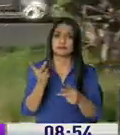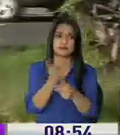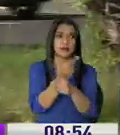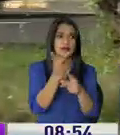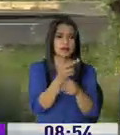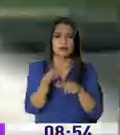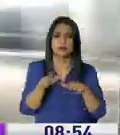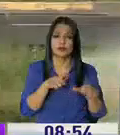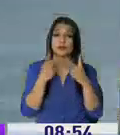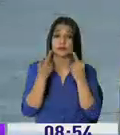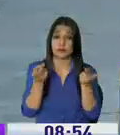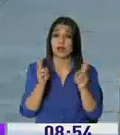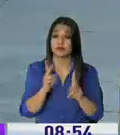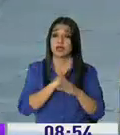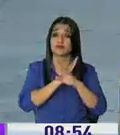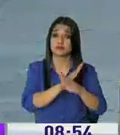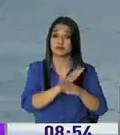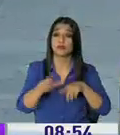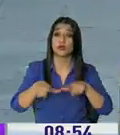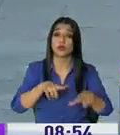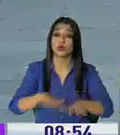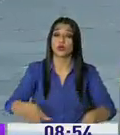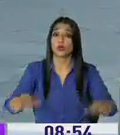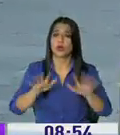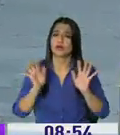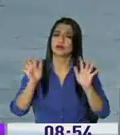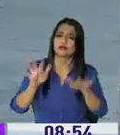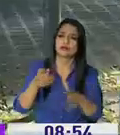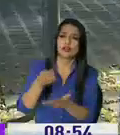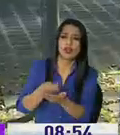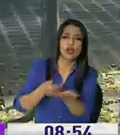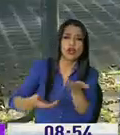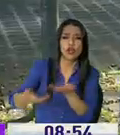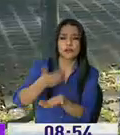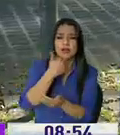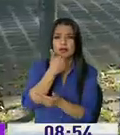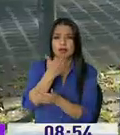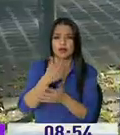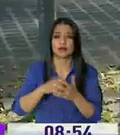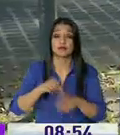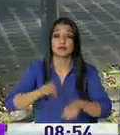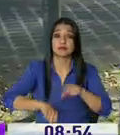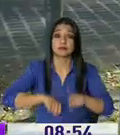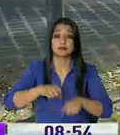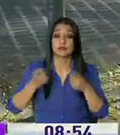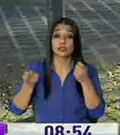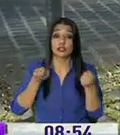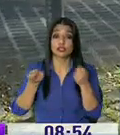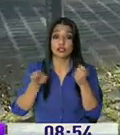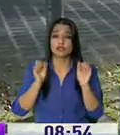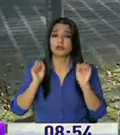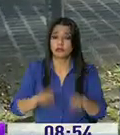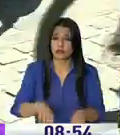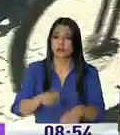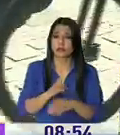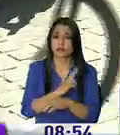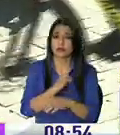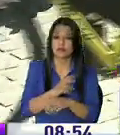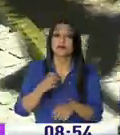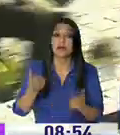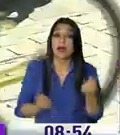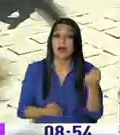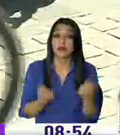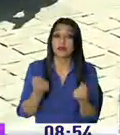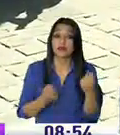en los espacios públicos y lugares de concentración masiva de personas, pues el control en bicicleta puede utilizarse en zonas donde los autos